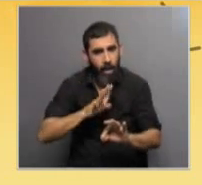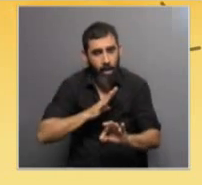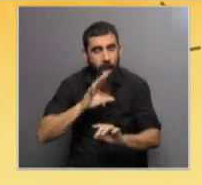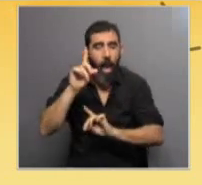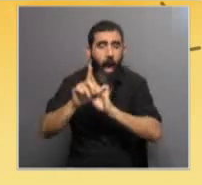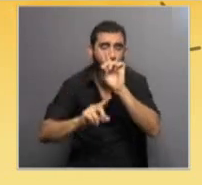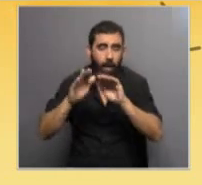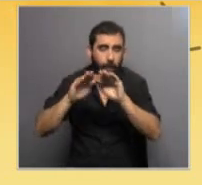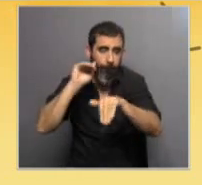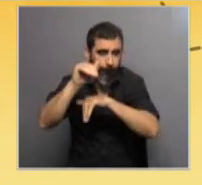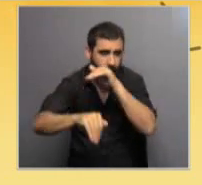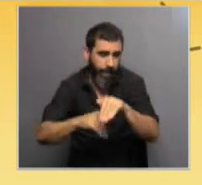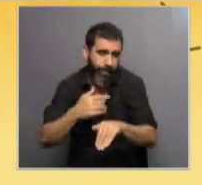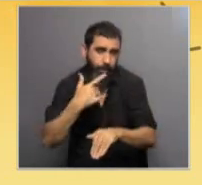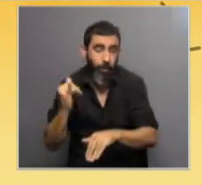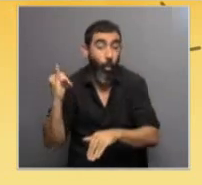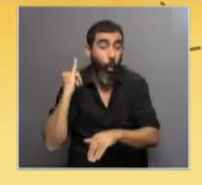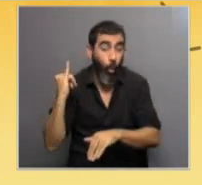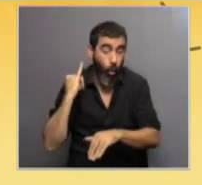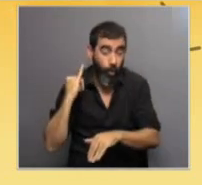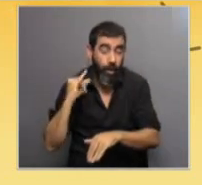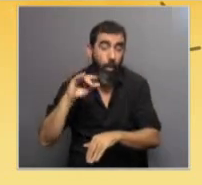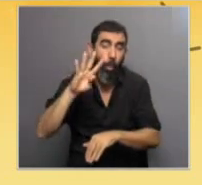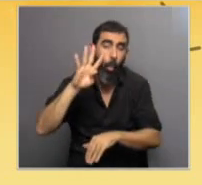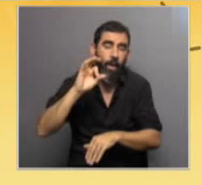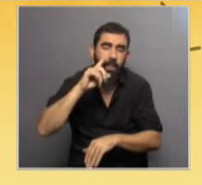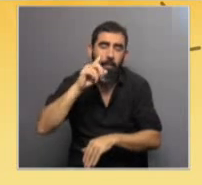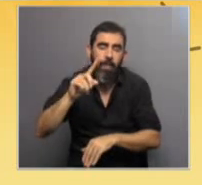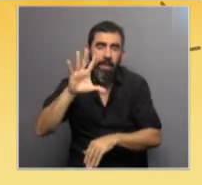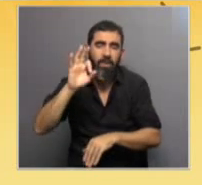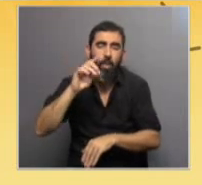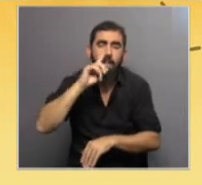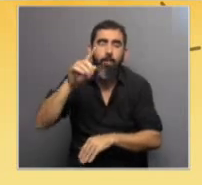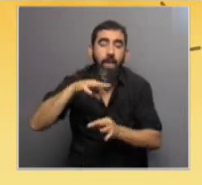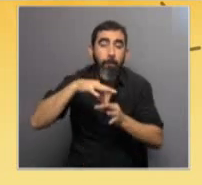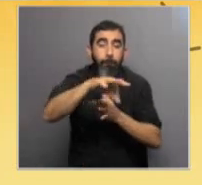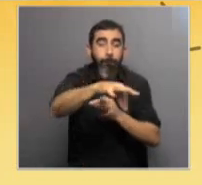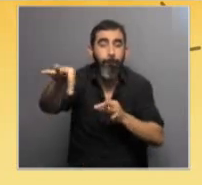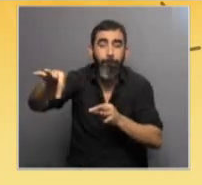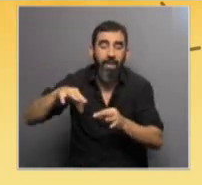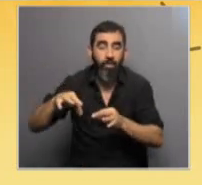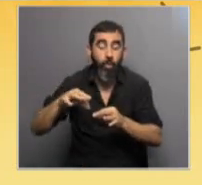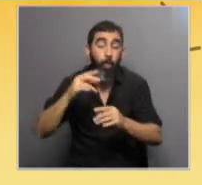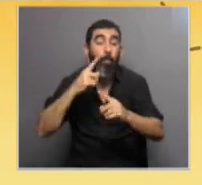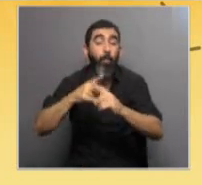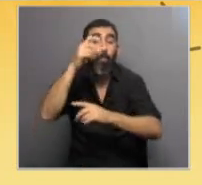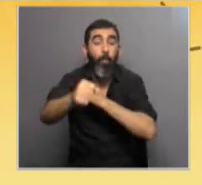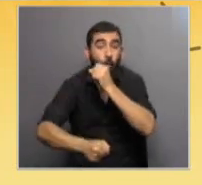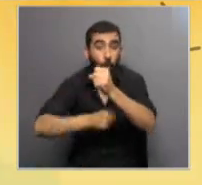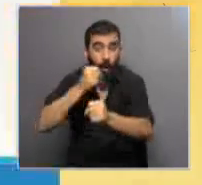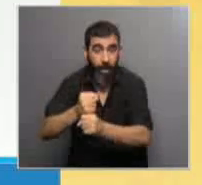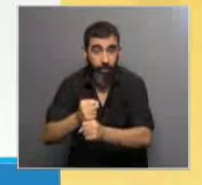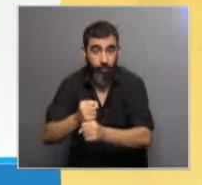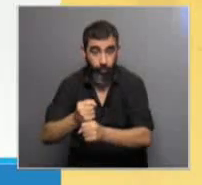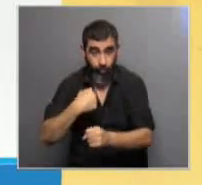algunas playas como la colonia entre 40.000 y 50.000 metros cúbicos por año que pasan por un punto si me